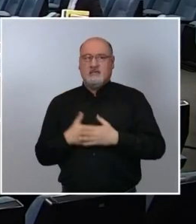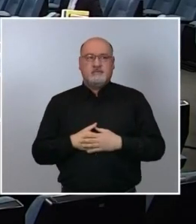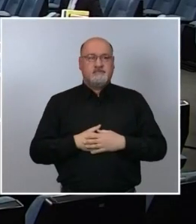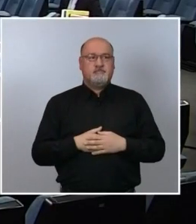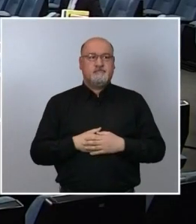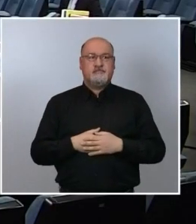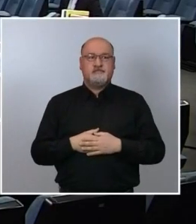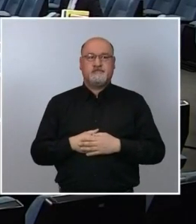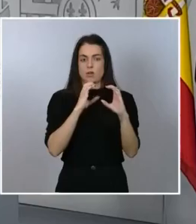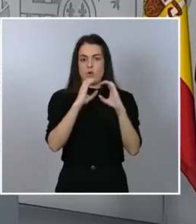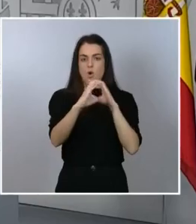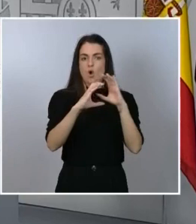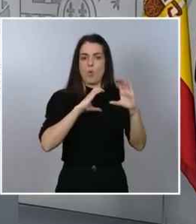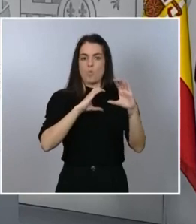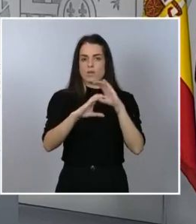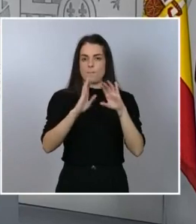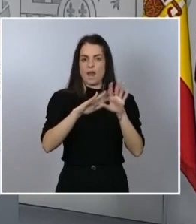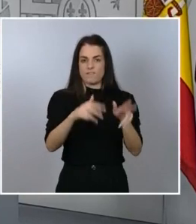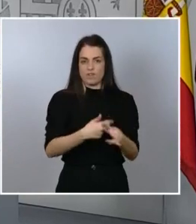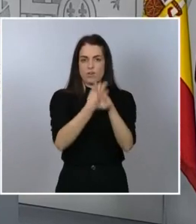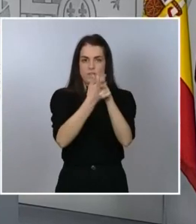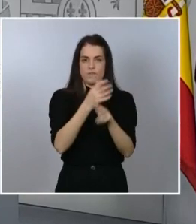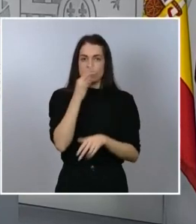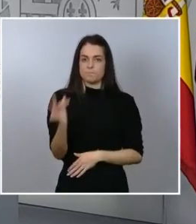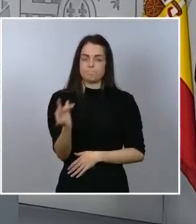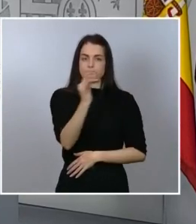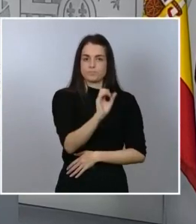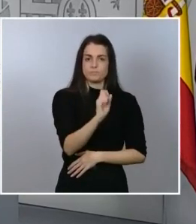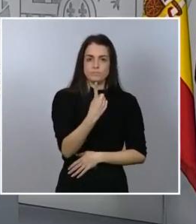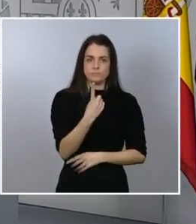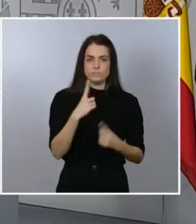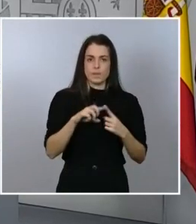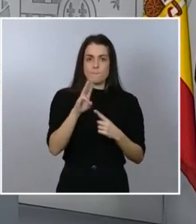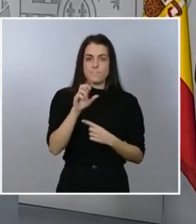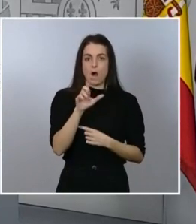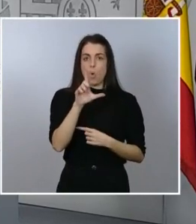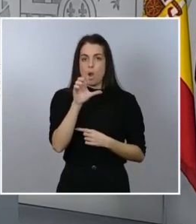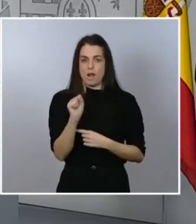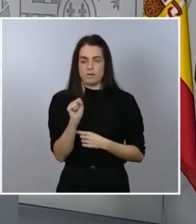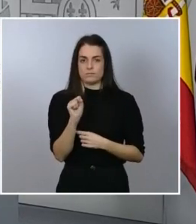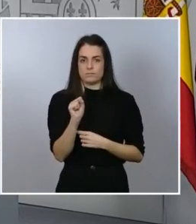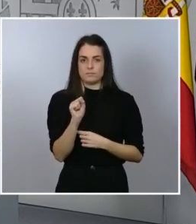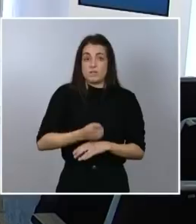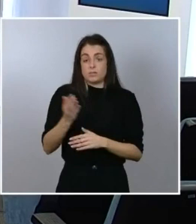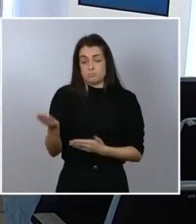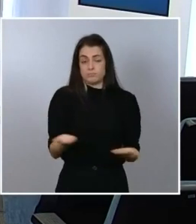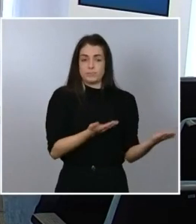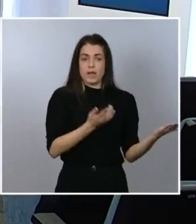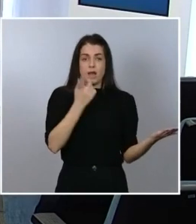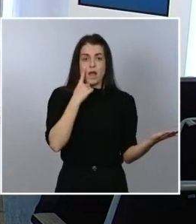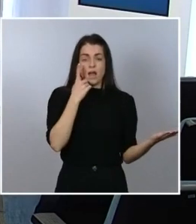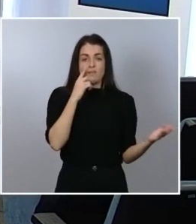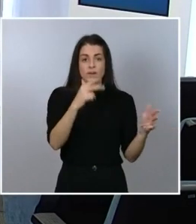brasil y sudáfrica las variantes del coronavirus detectadas en esos países se inquietan en la comunidad internacional que se